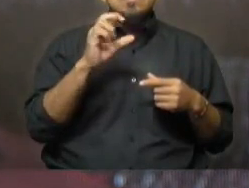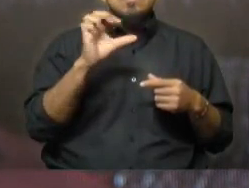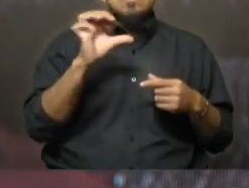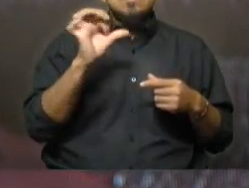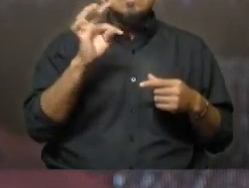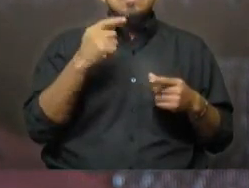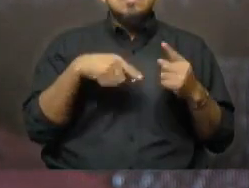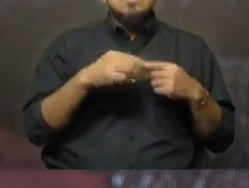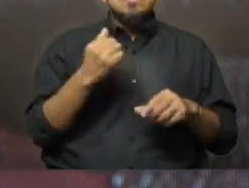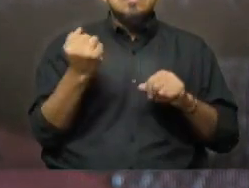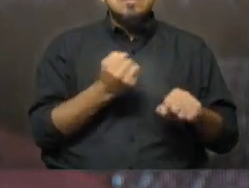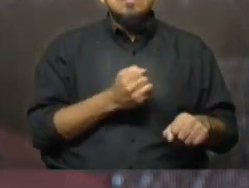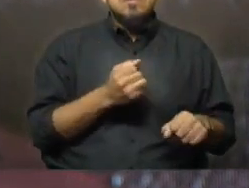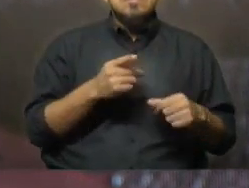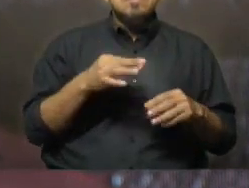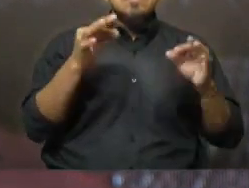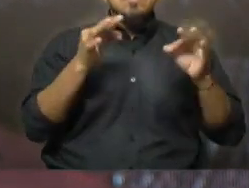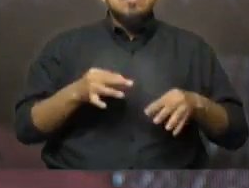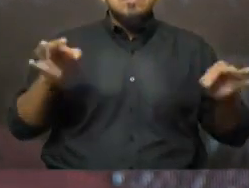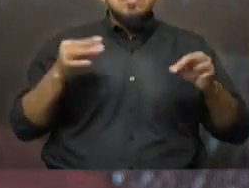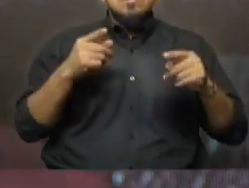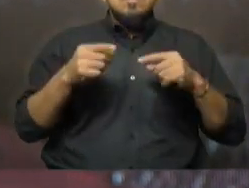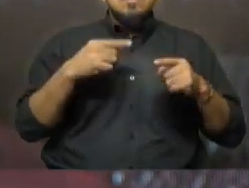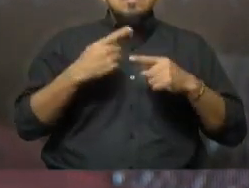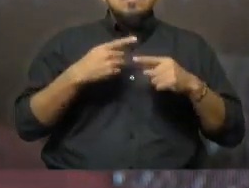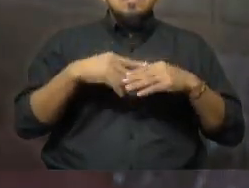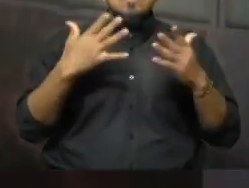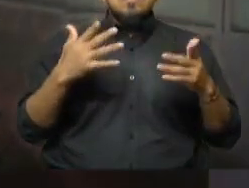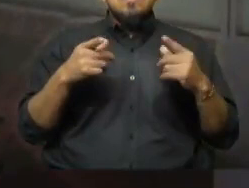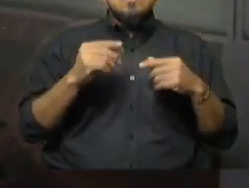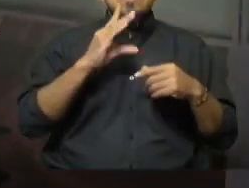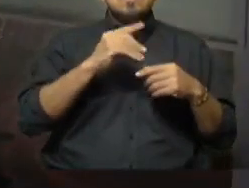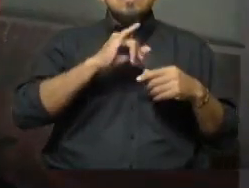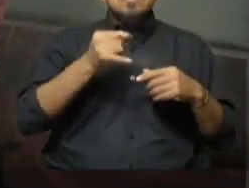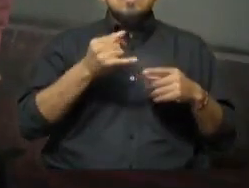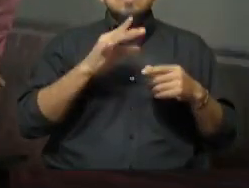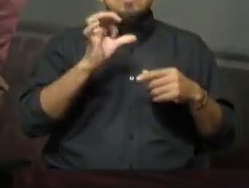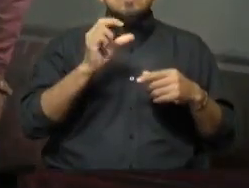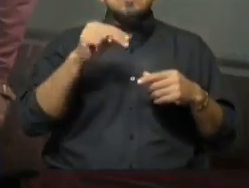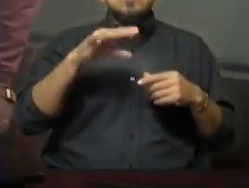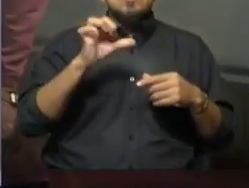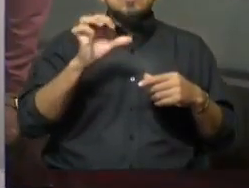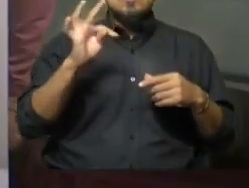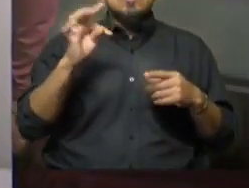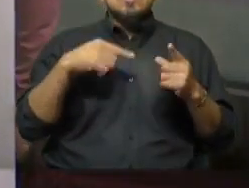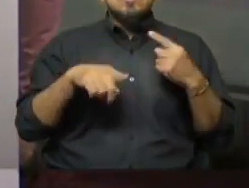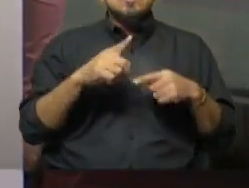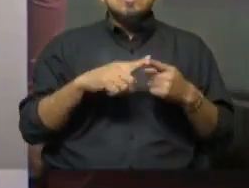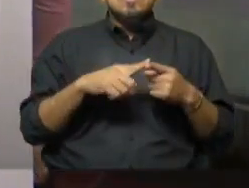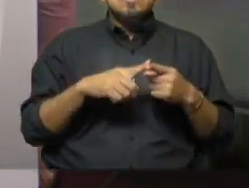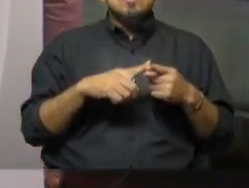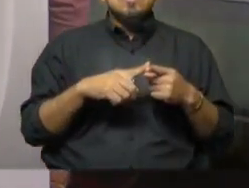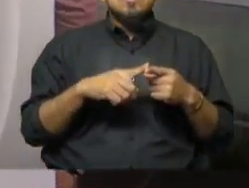la Fundación Fans de la Música, vamos a tener un festival de DJ Sunset que se llama Destiny DJ Sunset